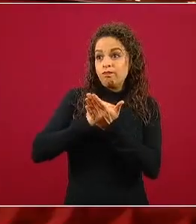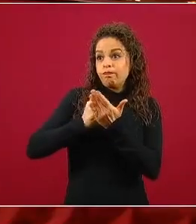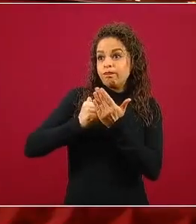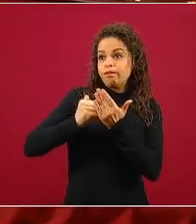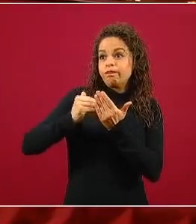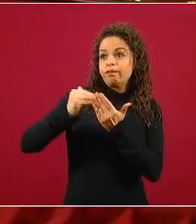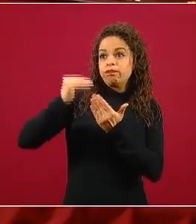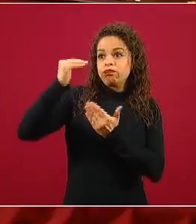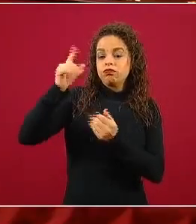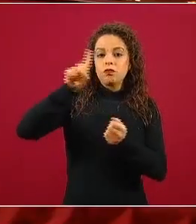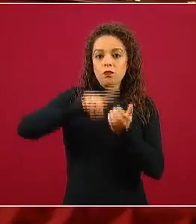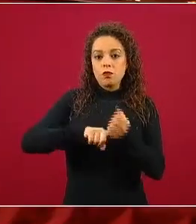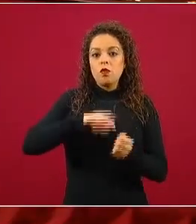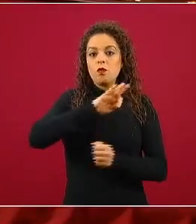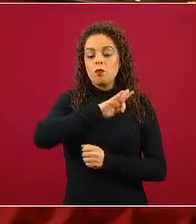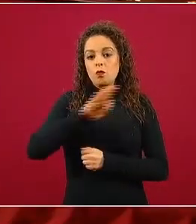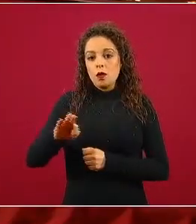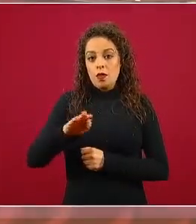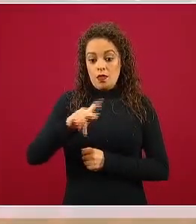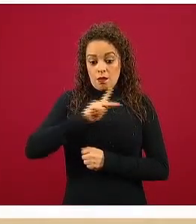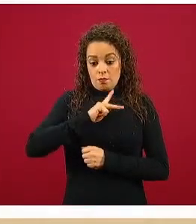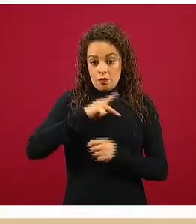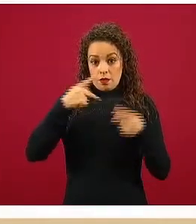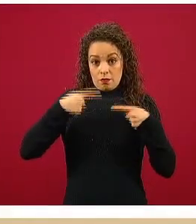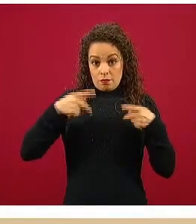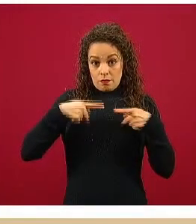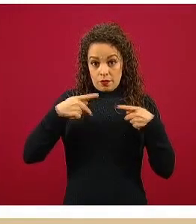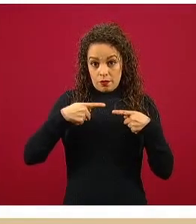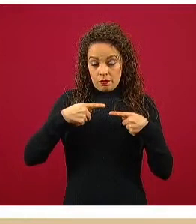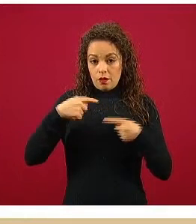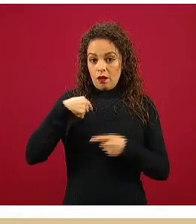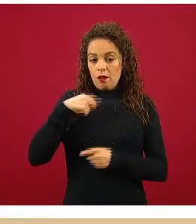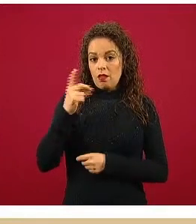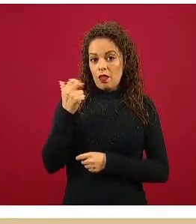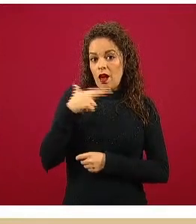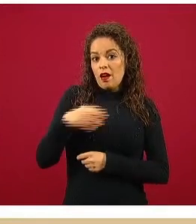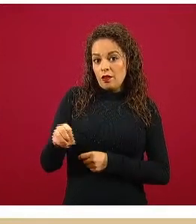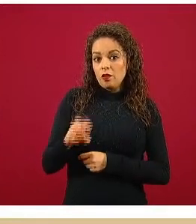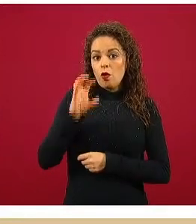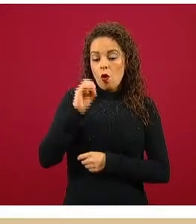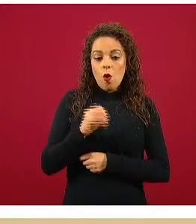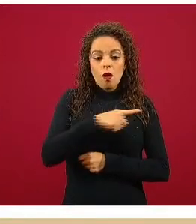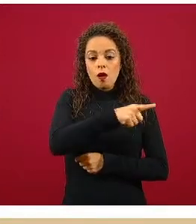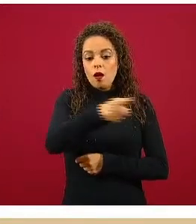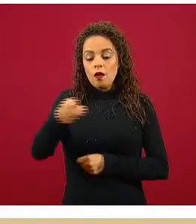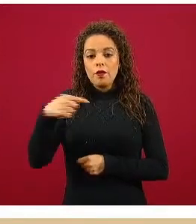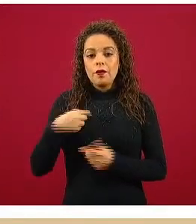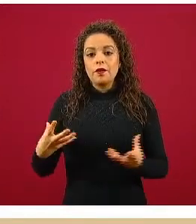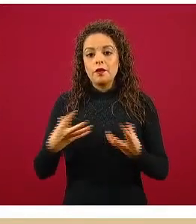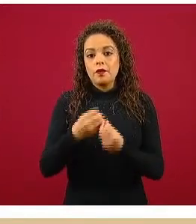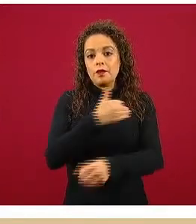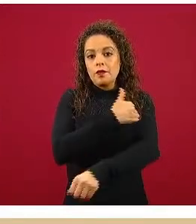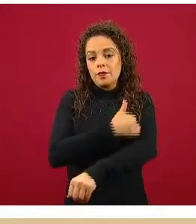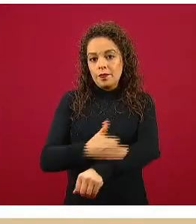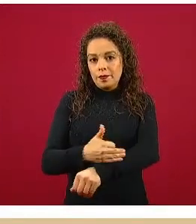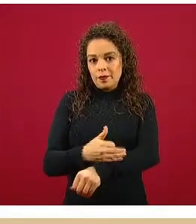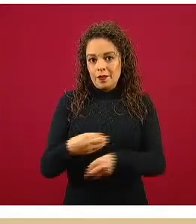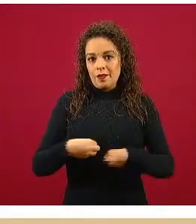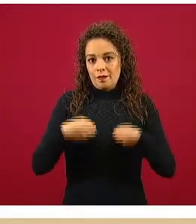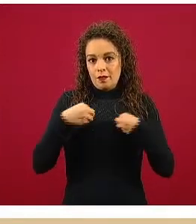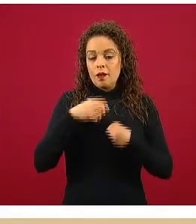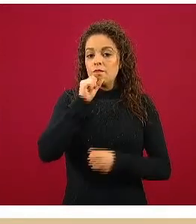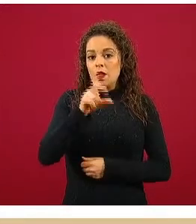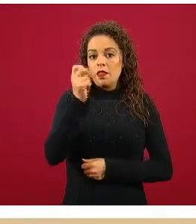dañemos a nosotros mismos o a las personas con las que convivimos, es momento de buscar ayuda. Estas emociones